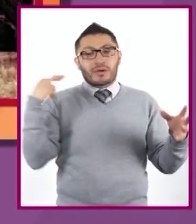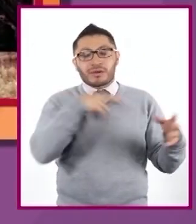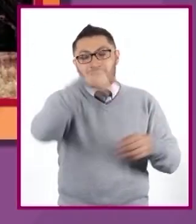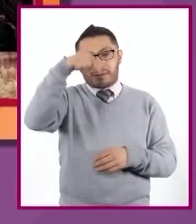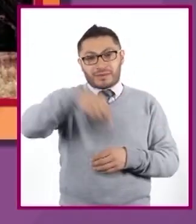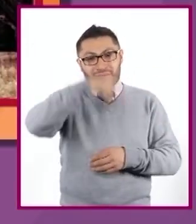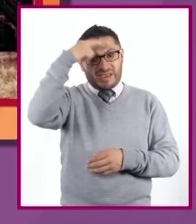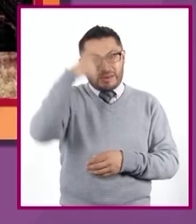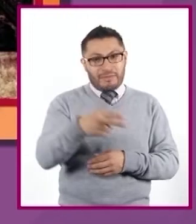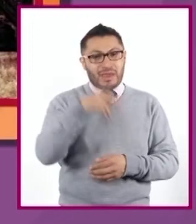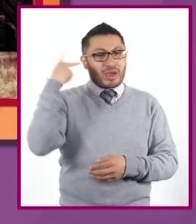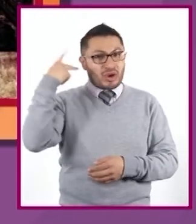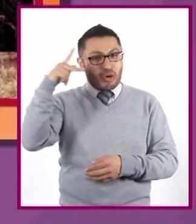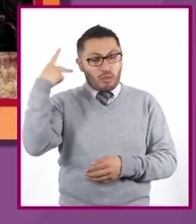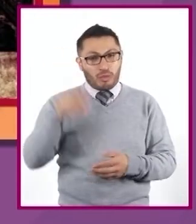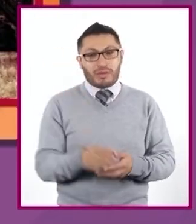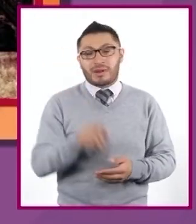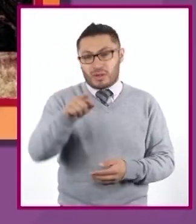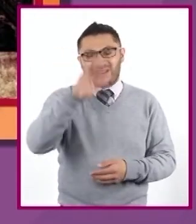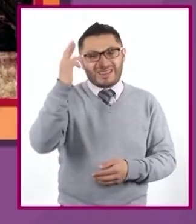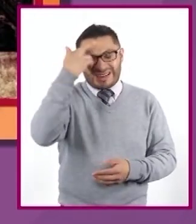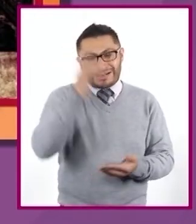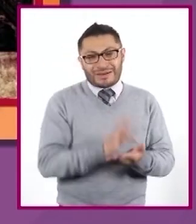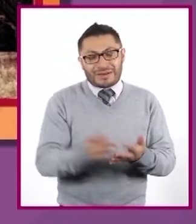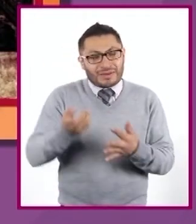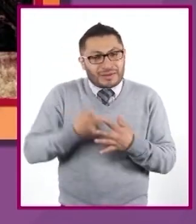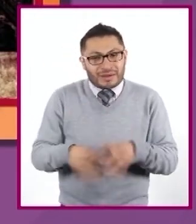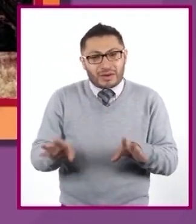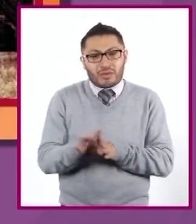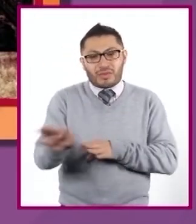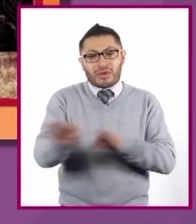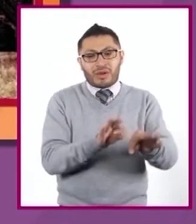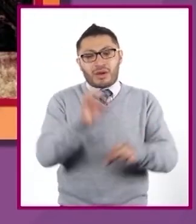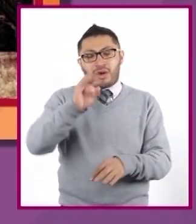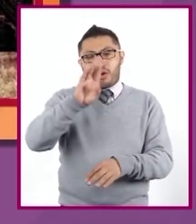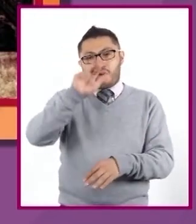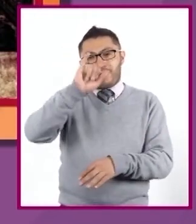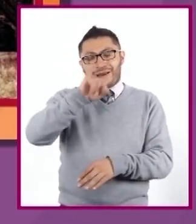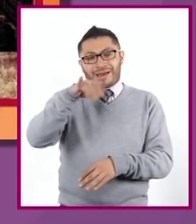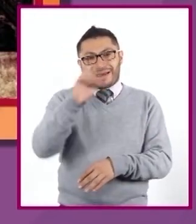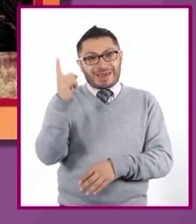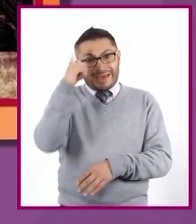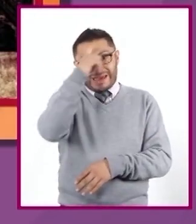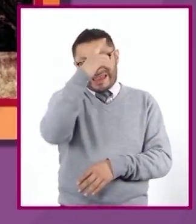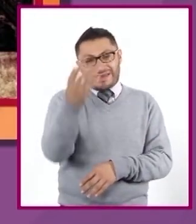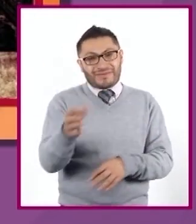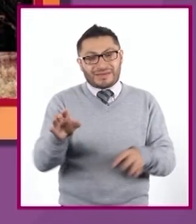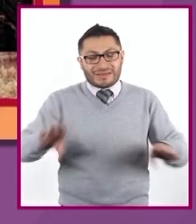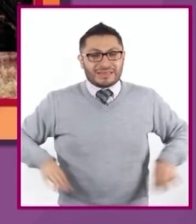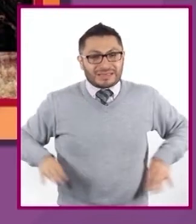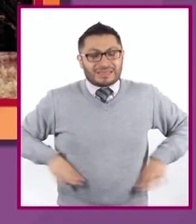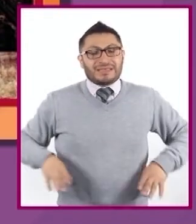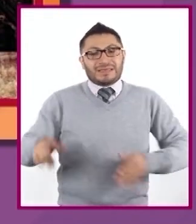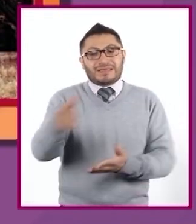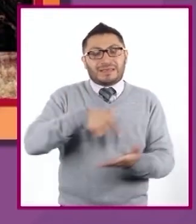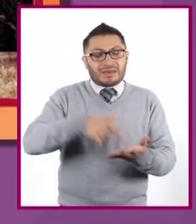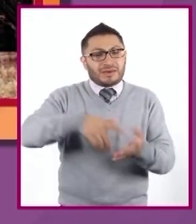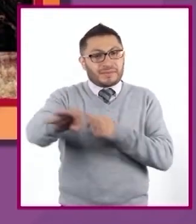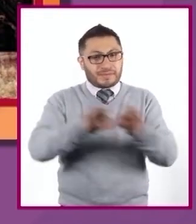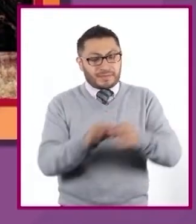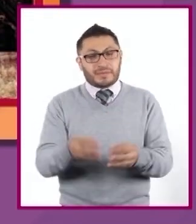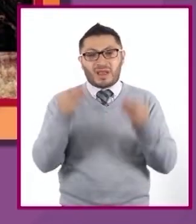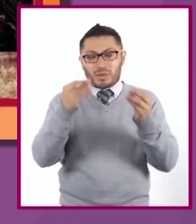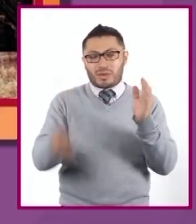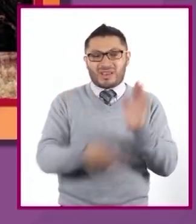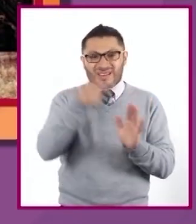Como recordarán por la lectura inicial, los trabajadores de los obrajes tenían difíciles condiciones de trabajo, a quienes muchas veces